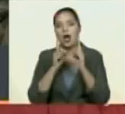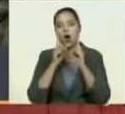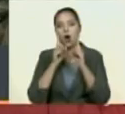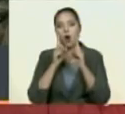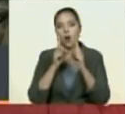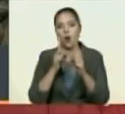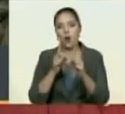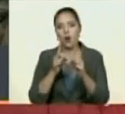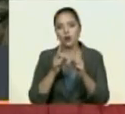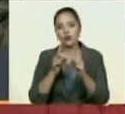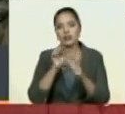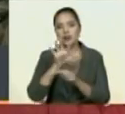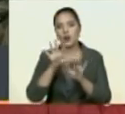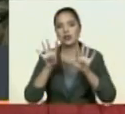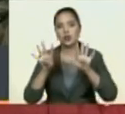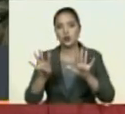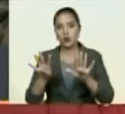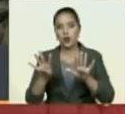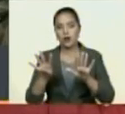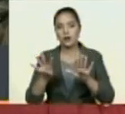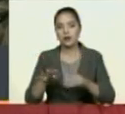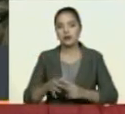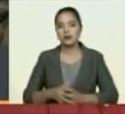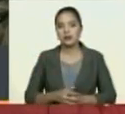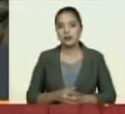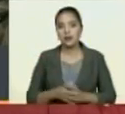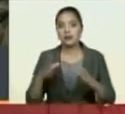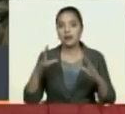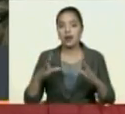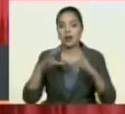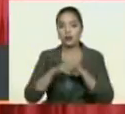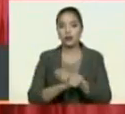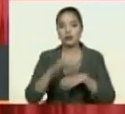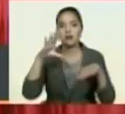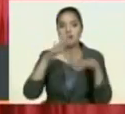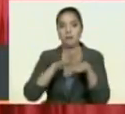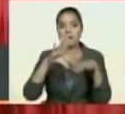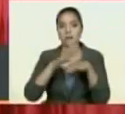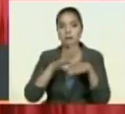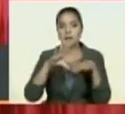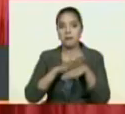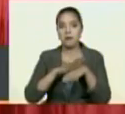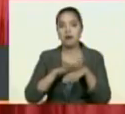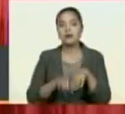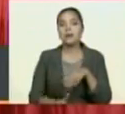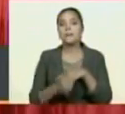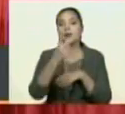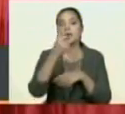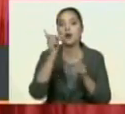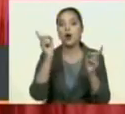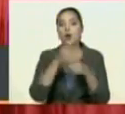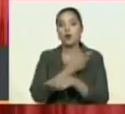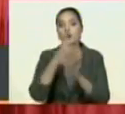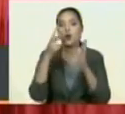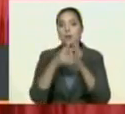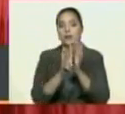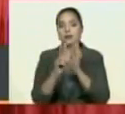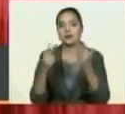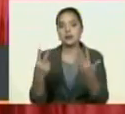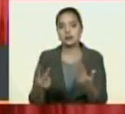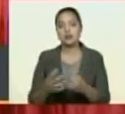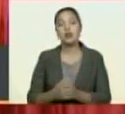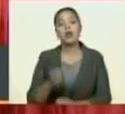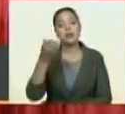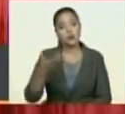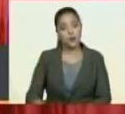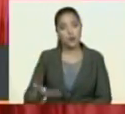con 59 minutos post meridian del martes 1 de agosto de 2017. Es